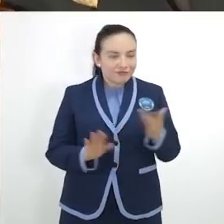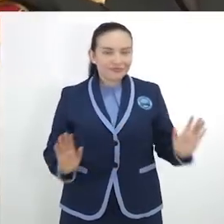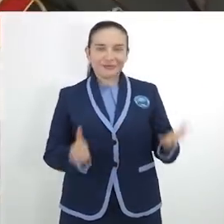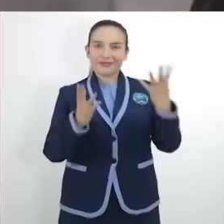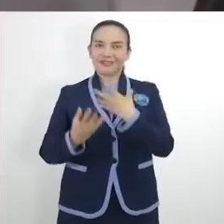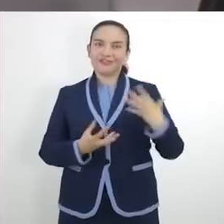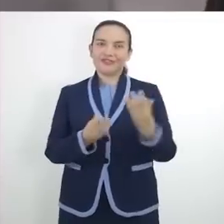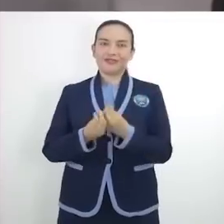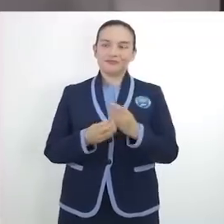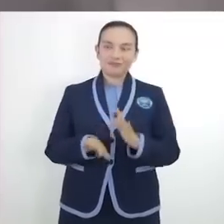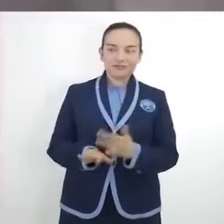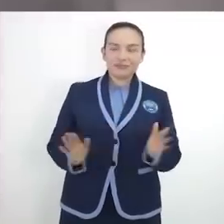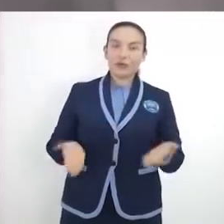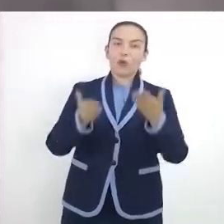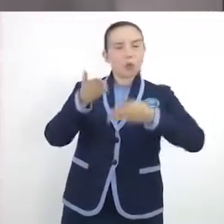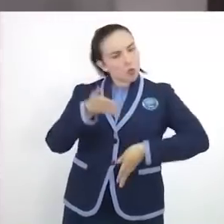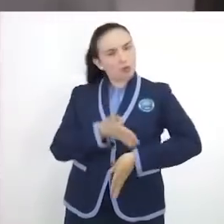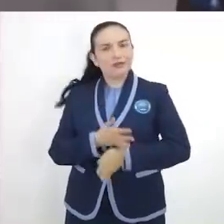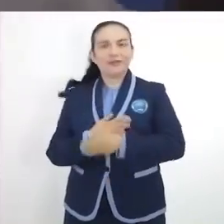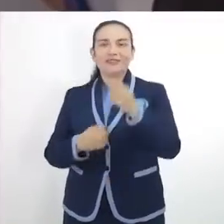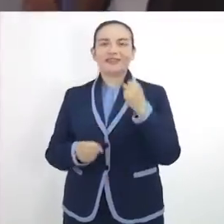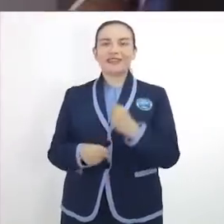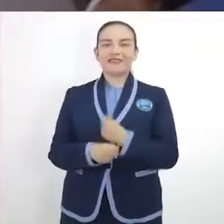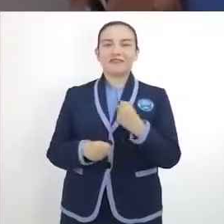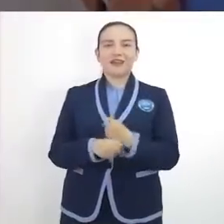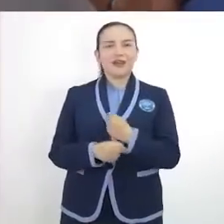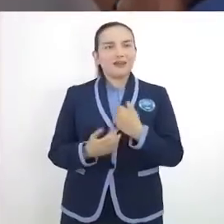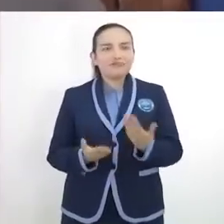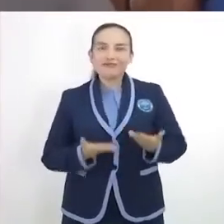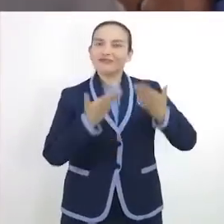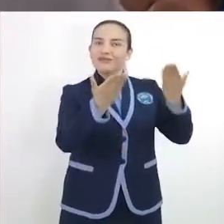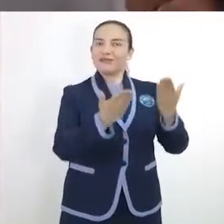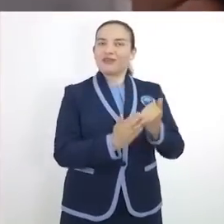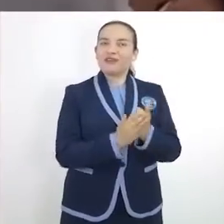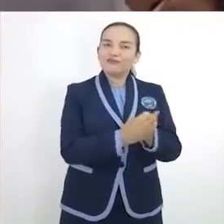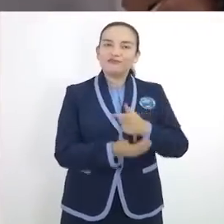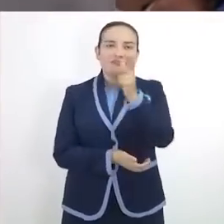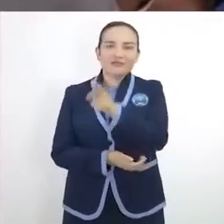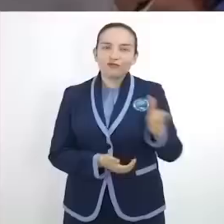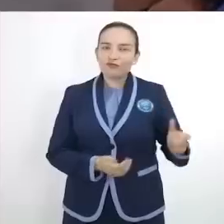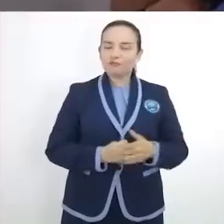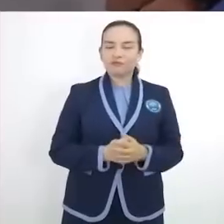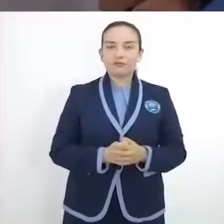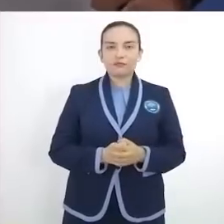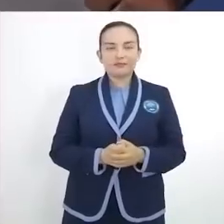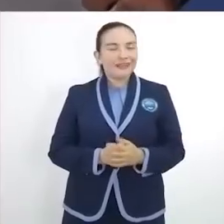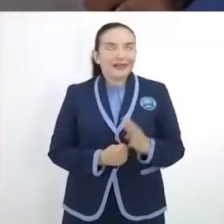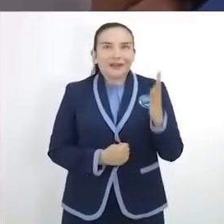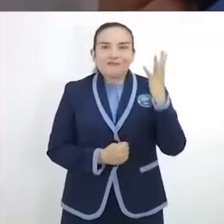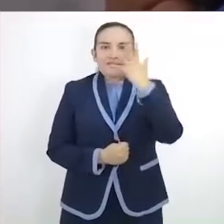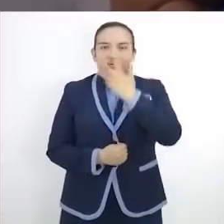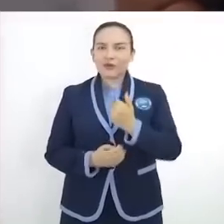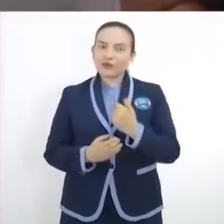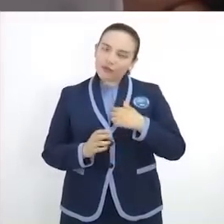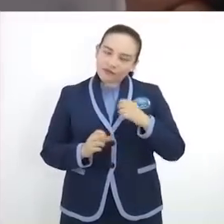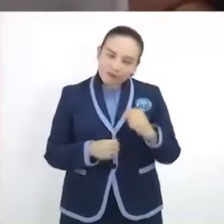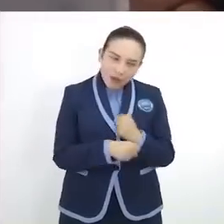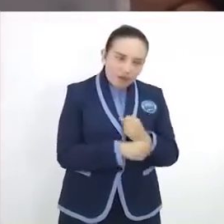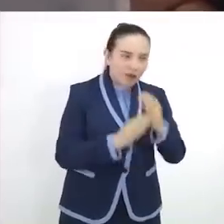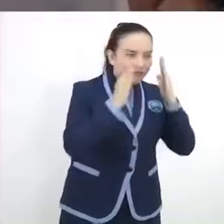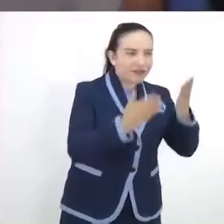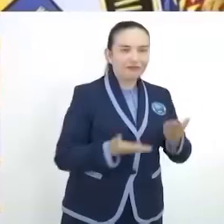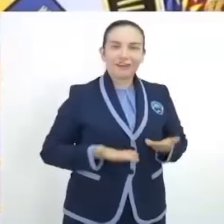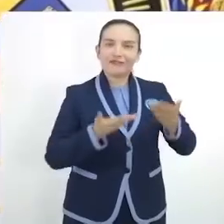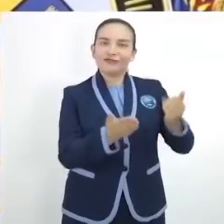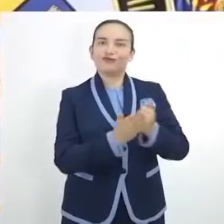motiva a seguir trabajando por el servicio de las demás personas. Qué hermoso es y qué bonito es trabajar y